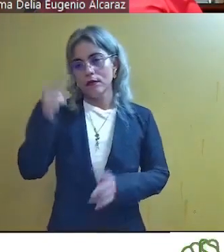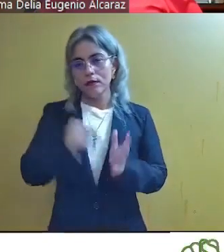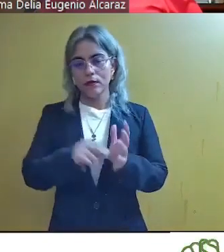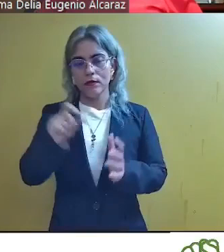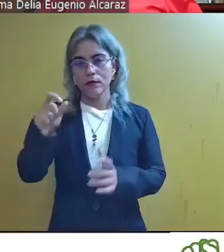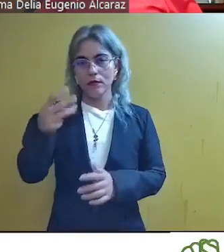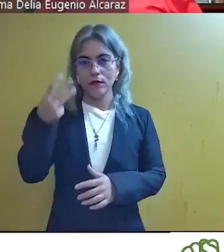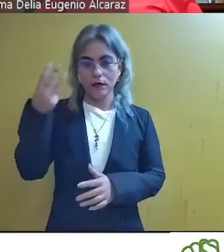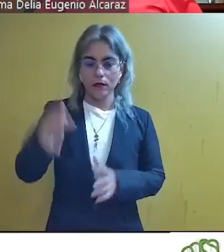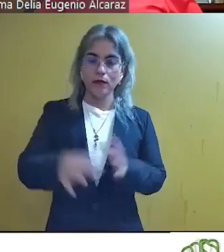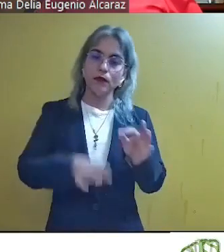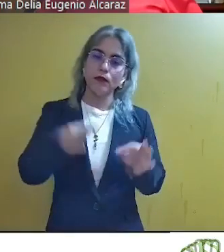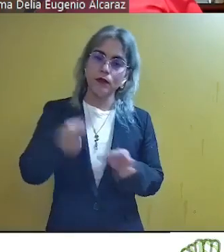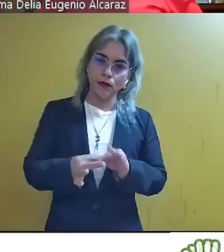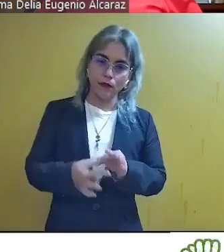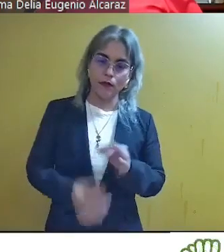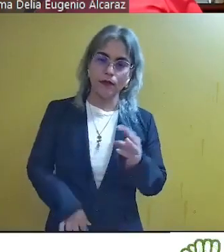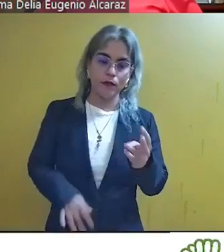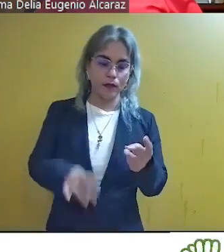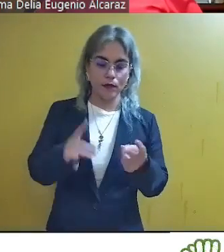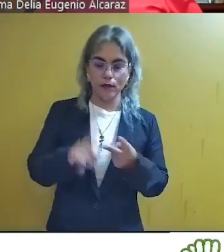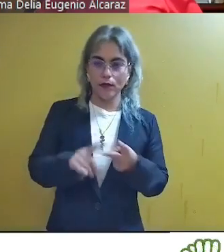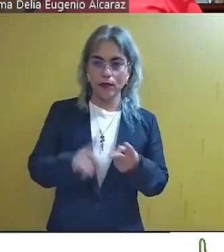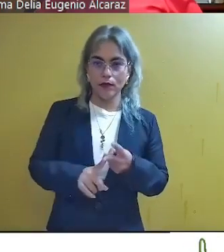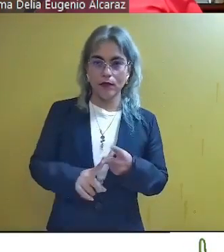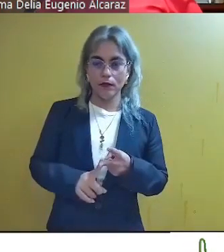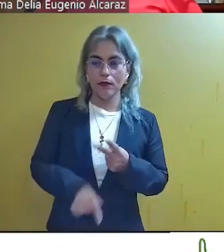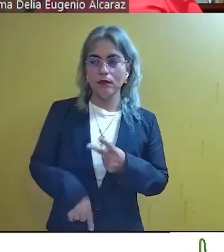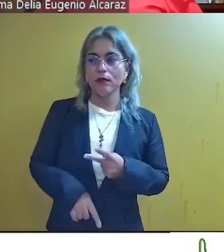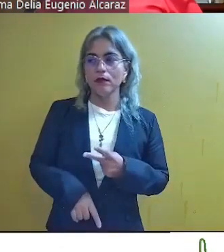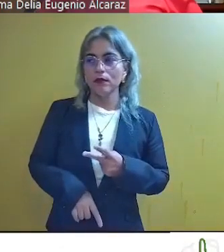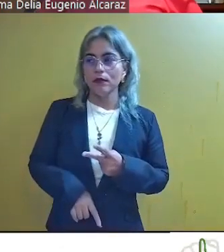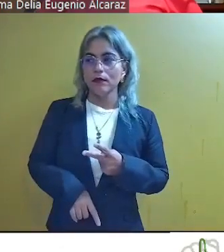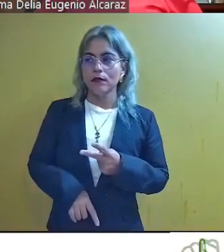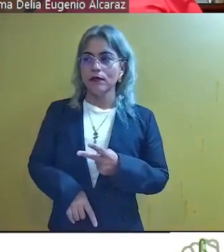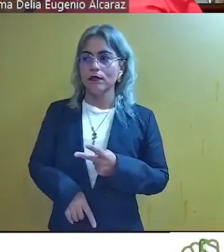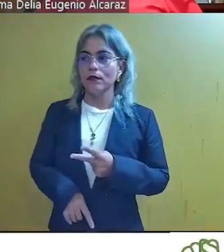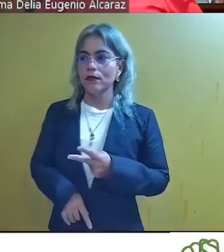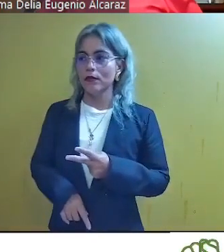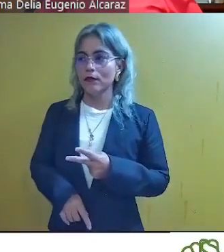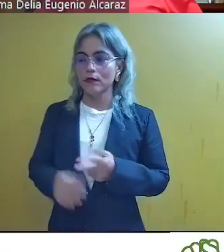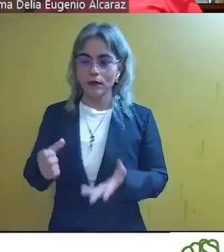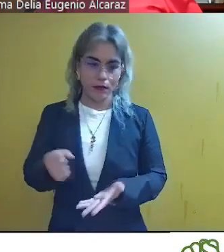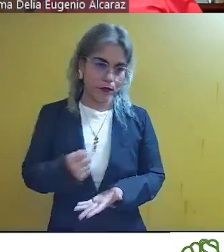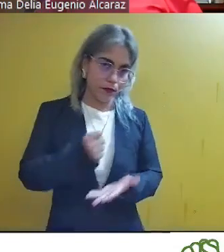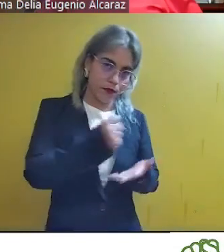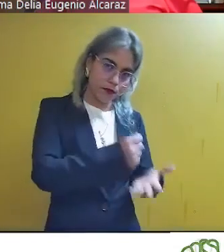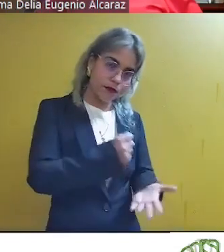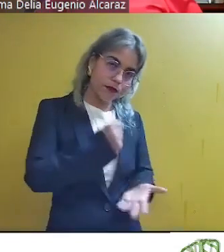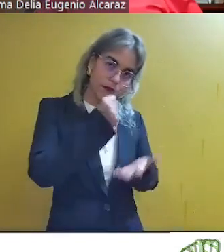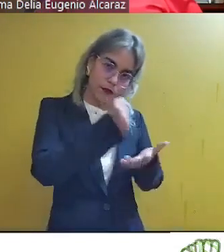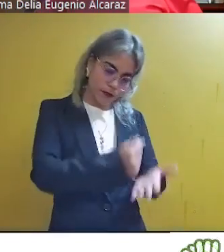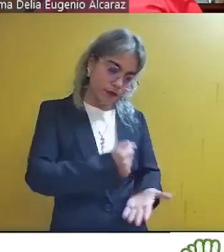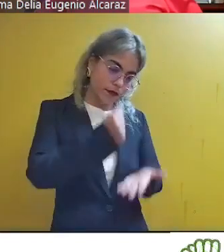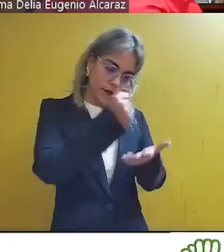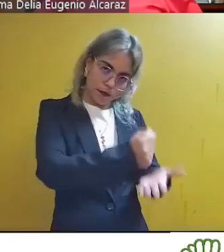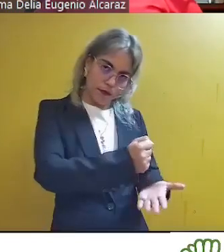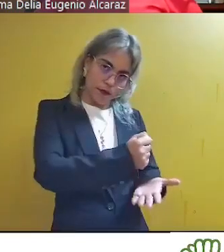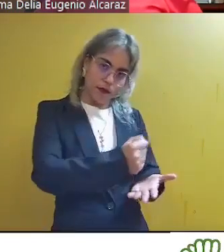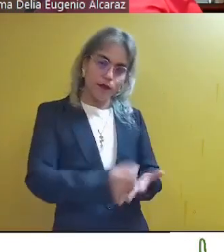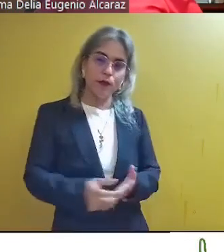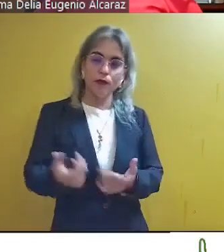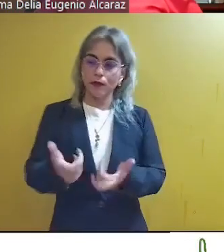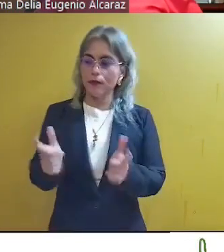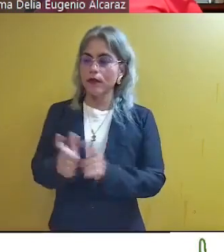Inciso B, en ese tenor deberá considerar 1. El monto del pago al que condenó al Comité Directivo Estatal del Partido Acción Nacional